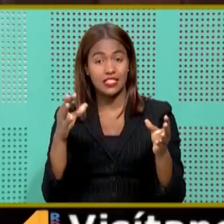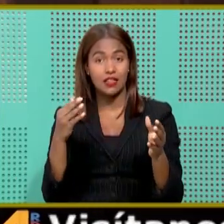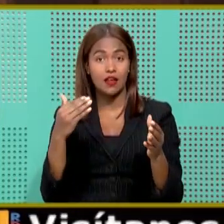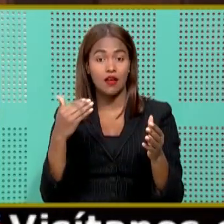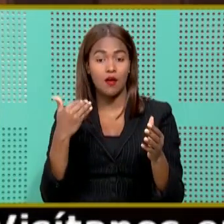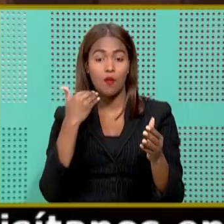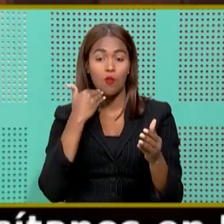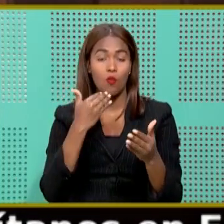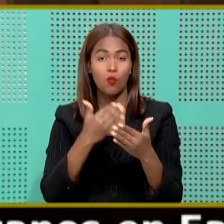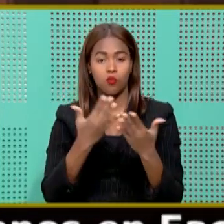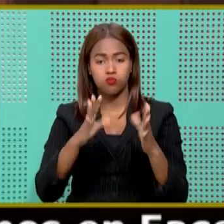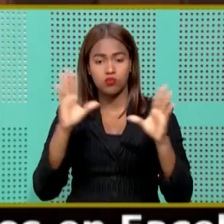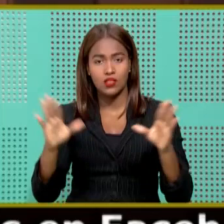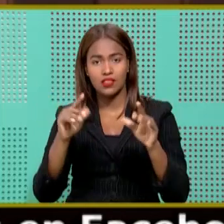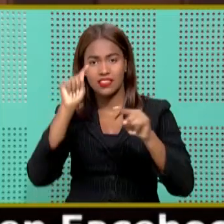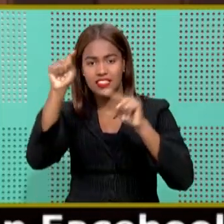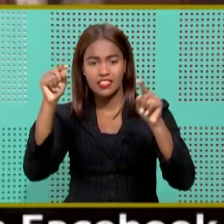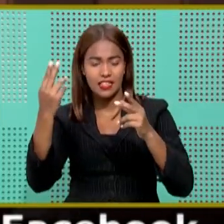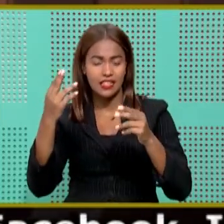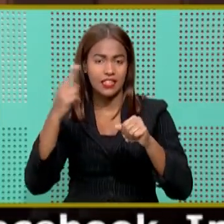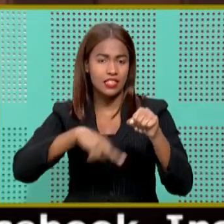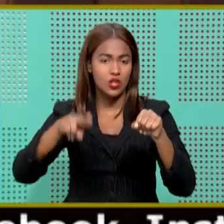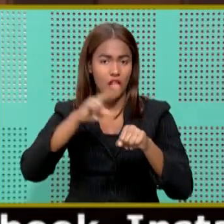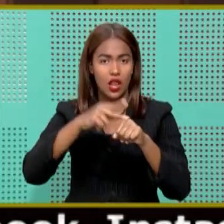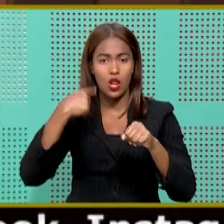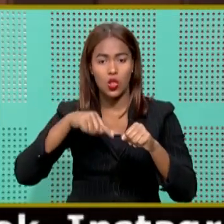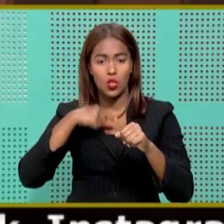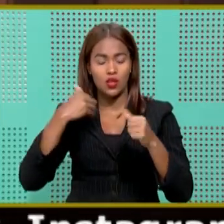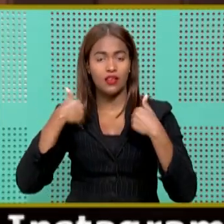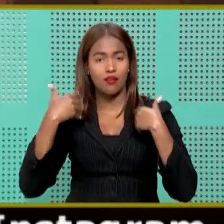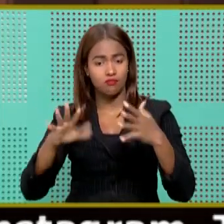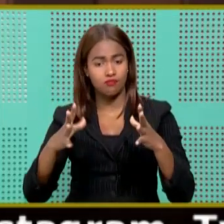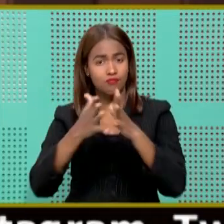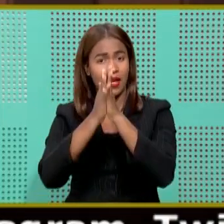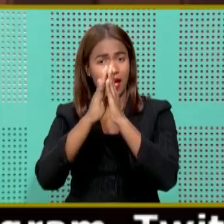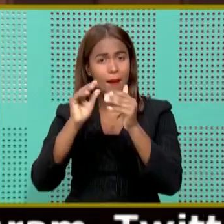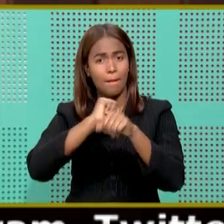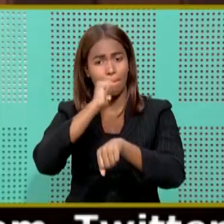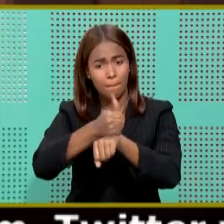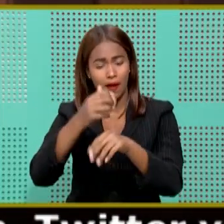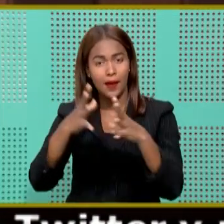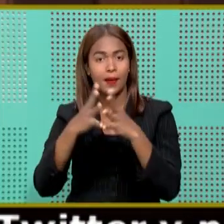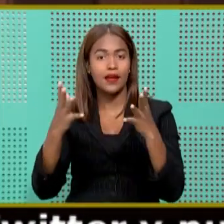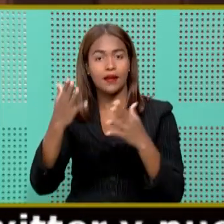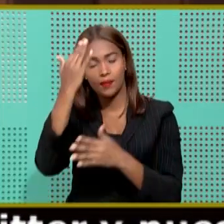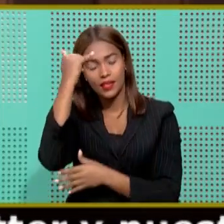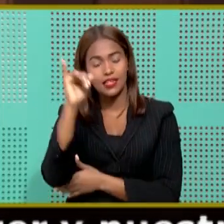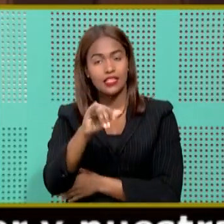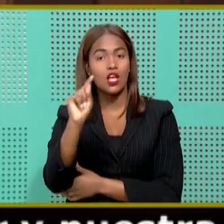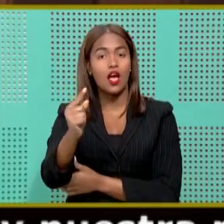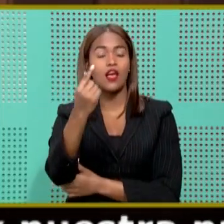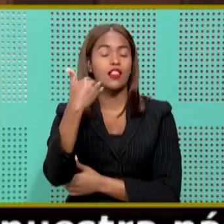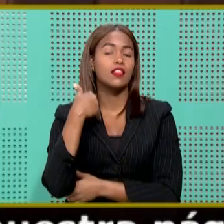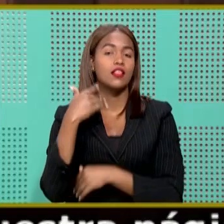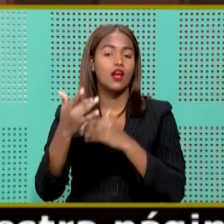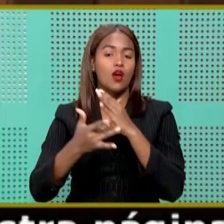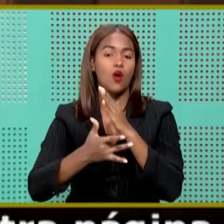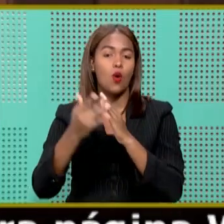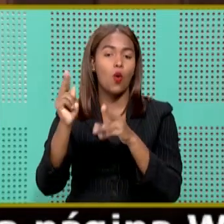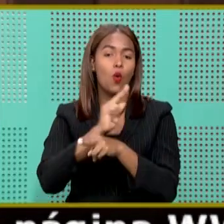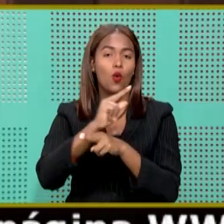malentendido a nivel nacional, a pesar de que hemos gritado bastante de que esto solamente tiene uso para